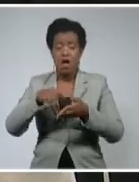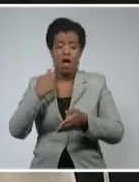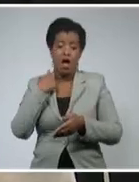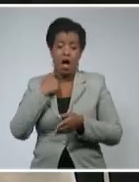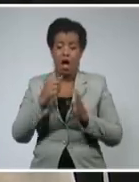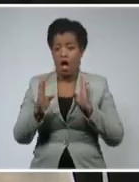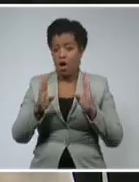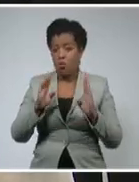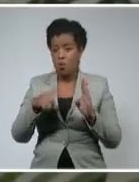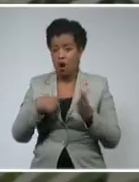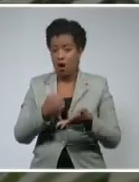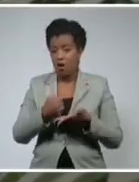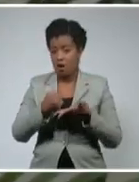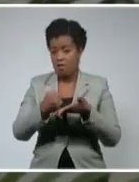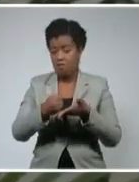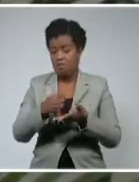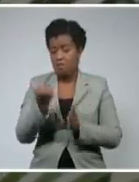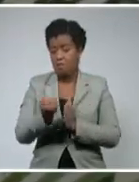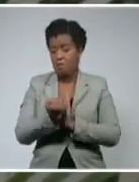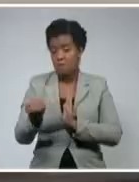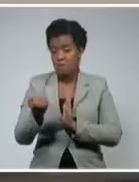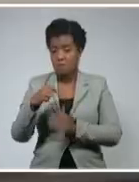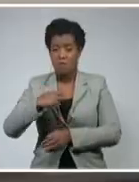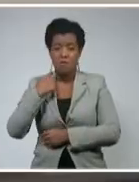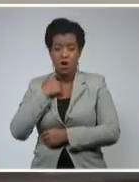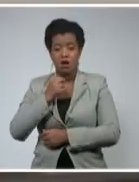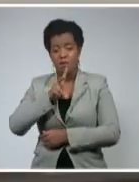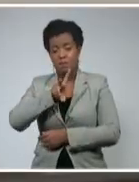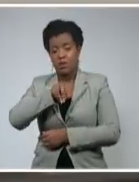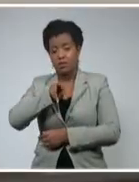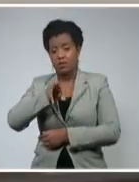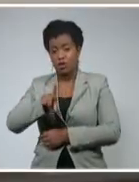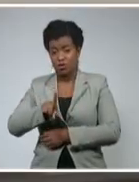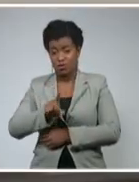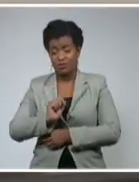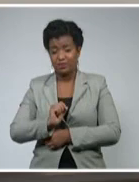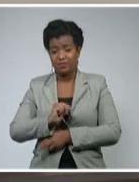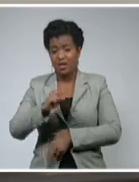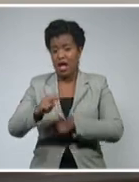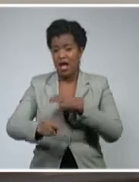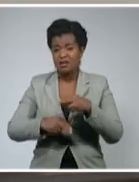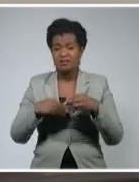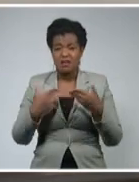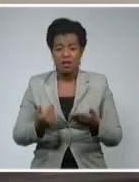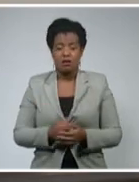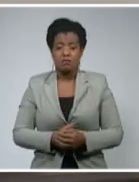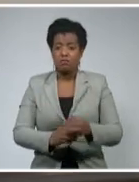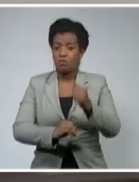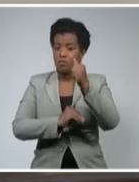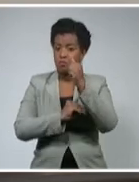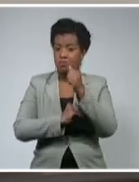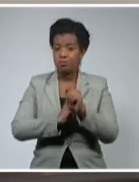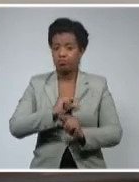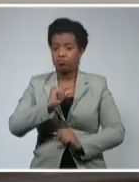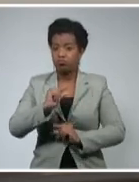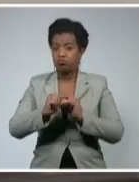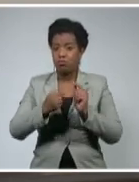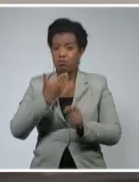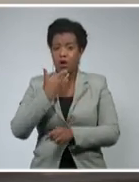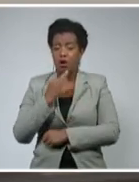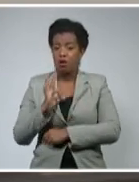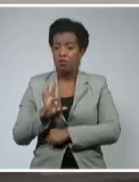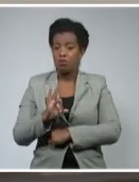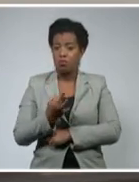hemos aprobado para este año 2021 está orientado a fortalecer y perfeccionar sectores